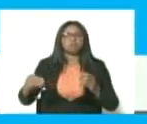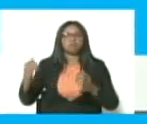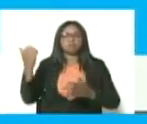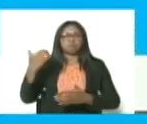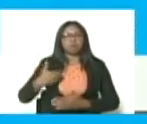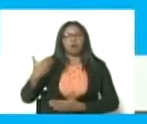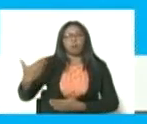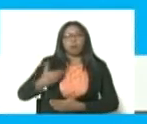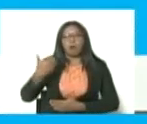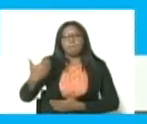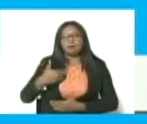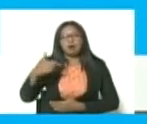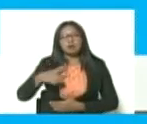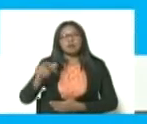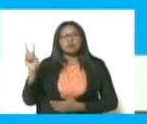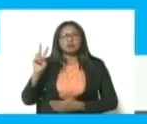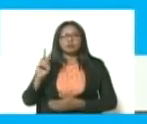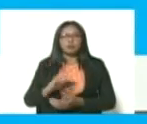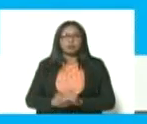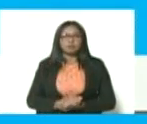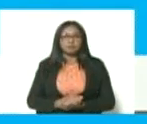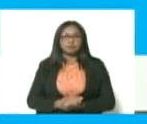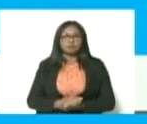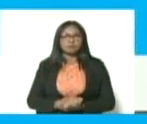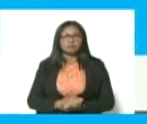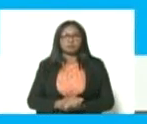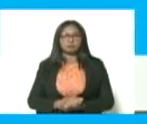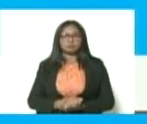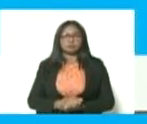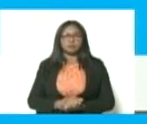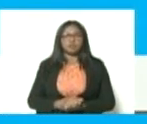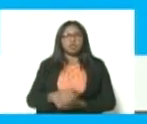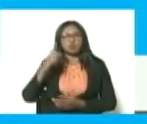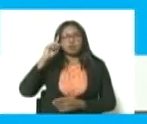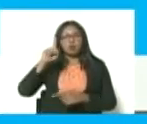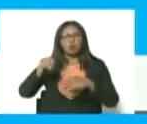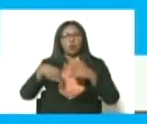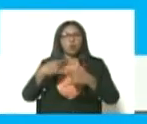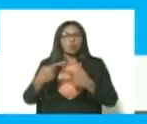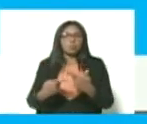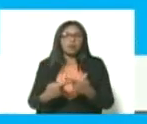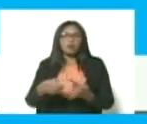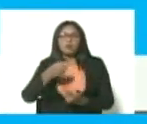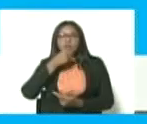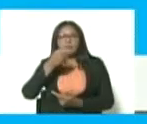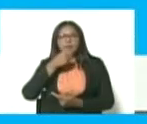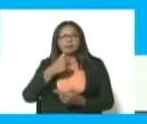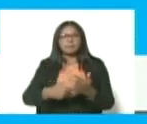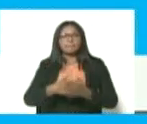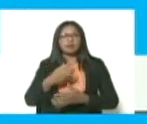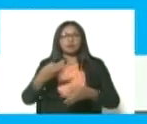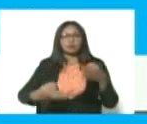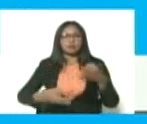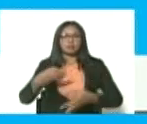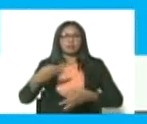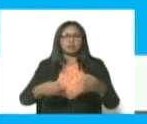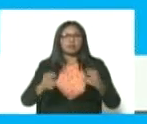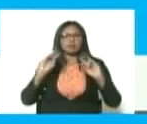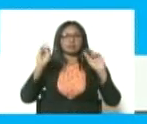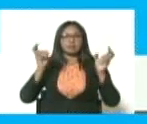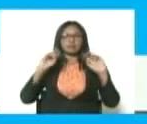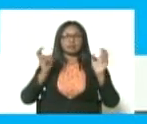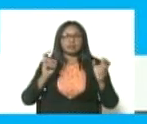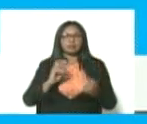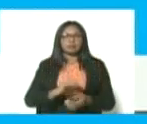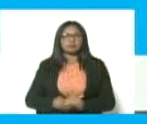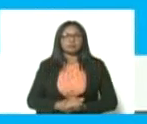Venezuela. Así que bueno, en estos días se dará una rueda de prensa más específica, más jurídica, sobre ese tema, nada